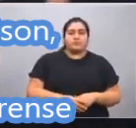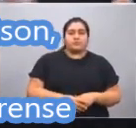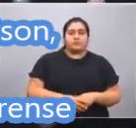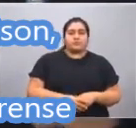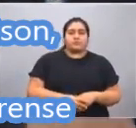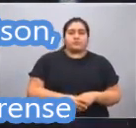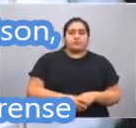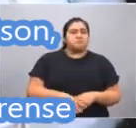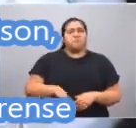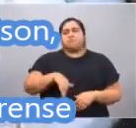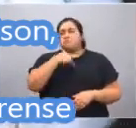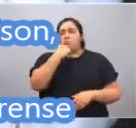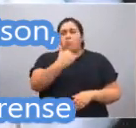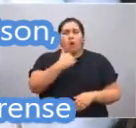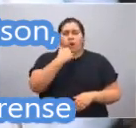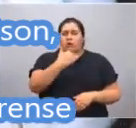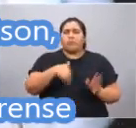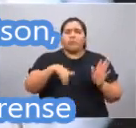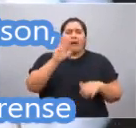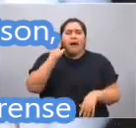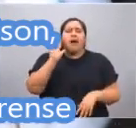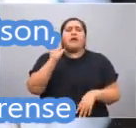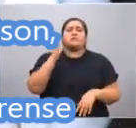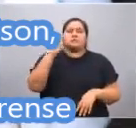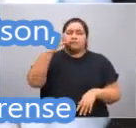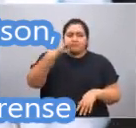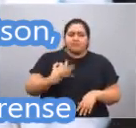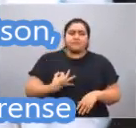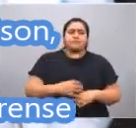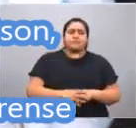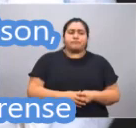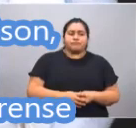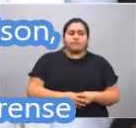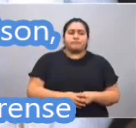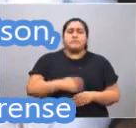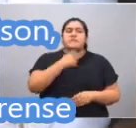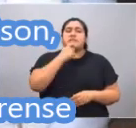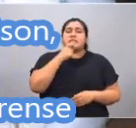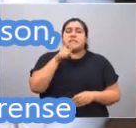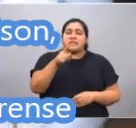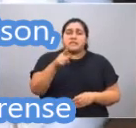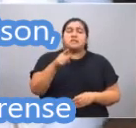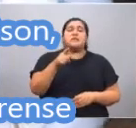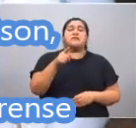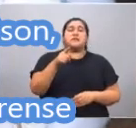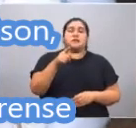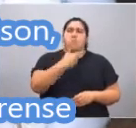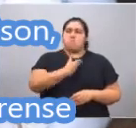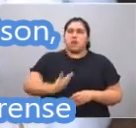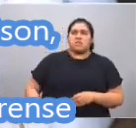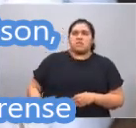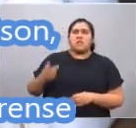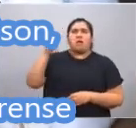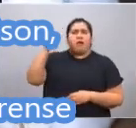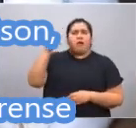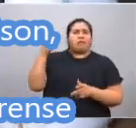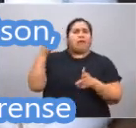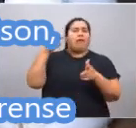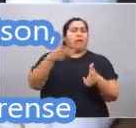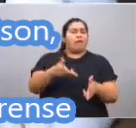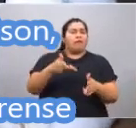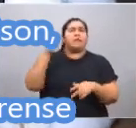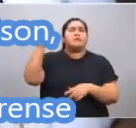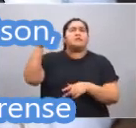que por más que las creencias del presidente provengan